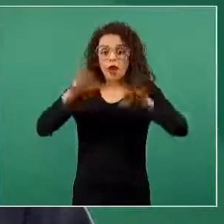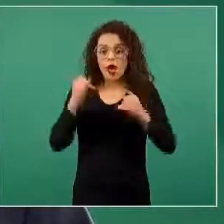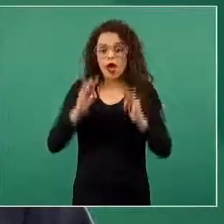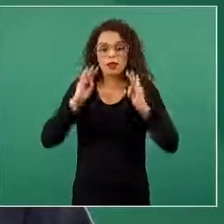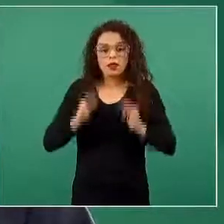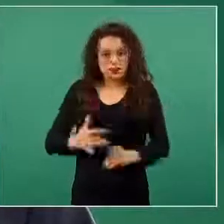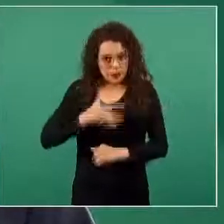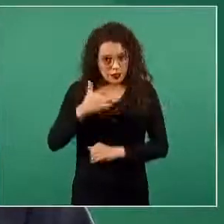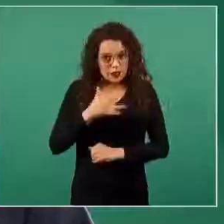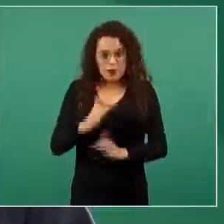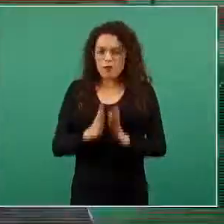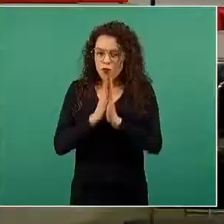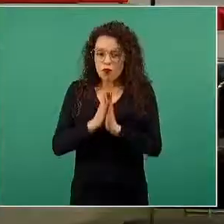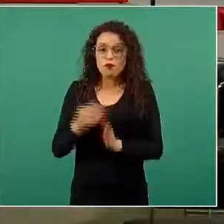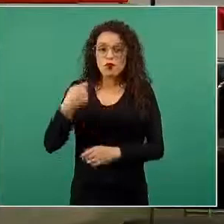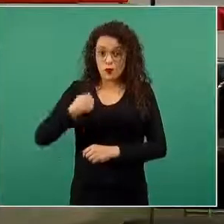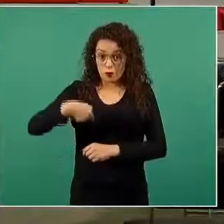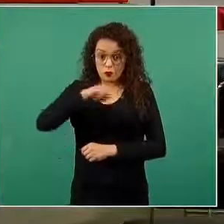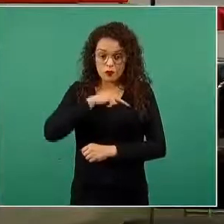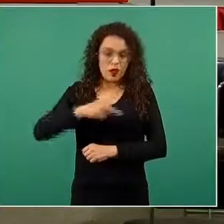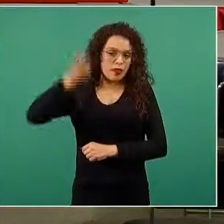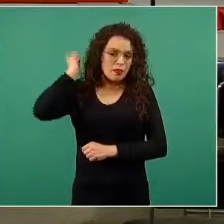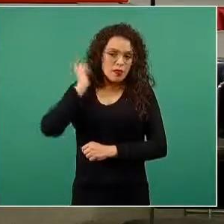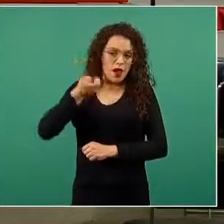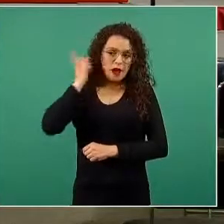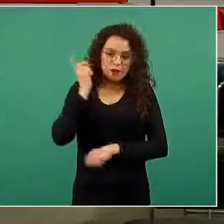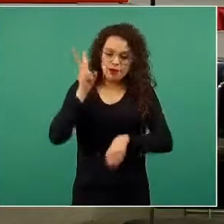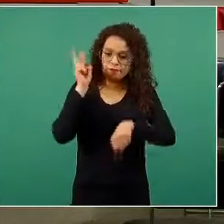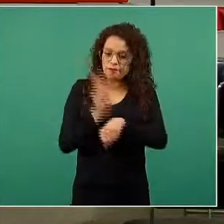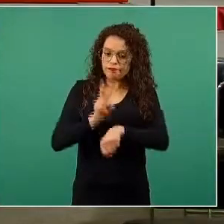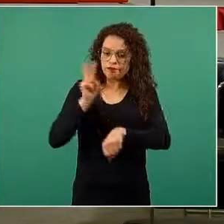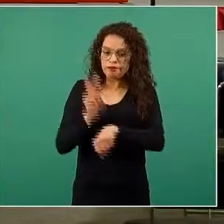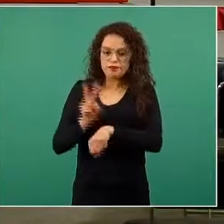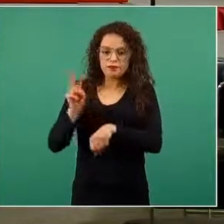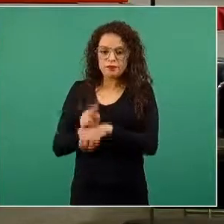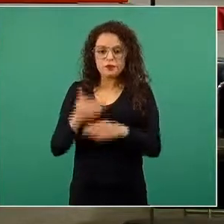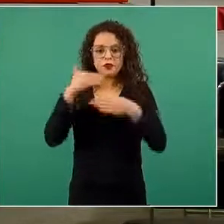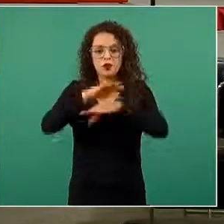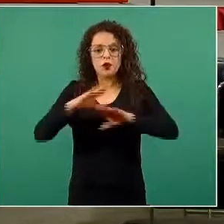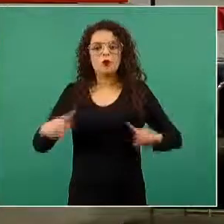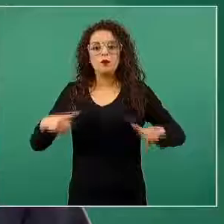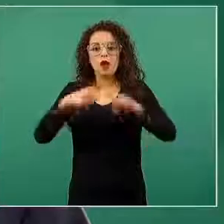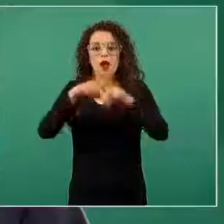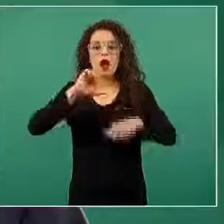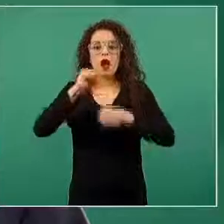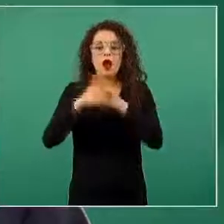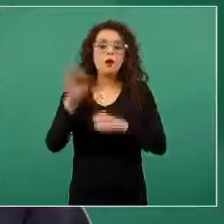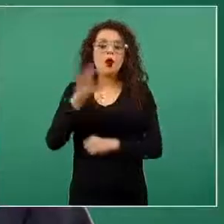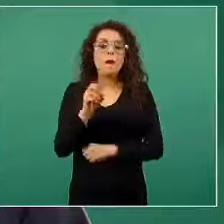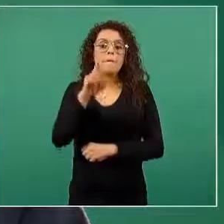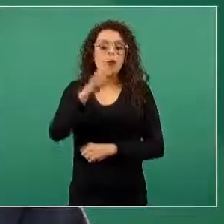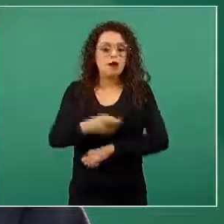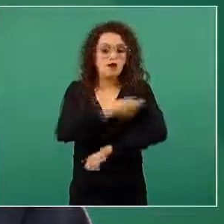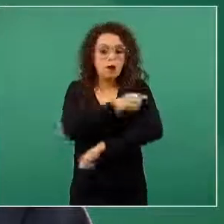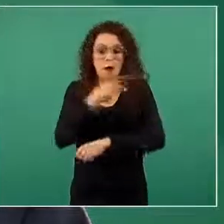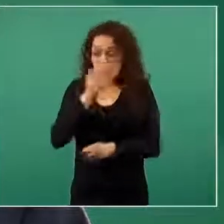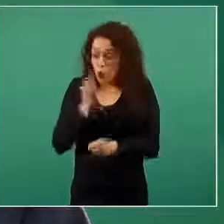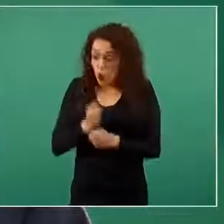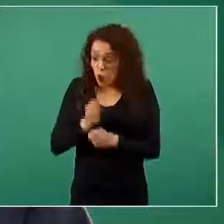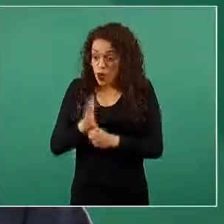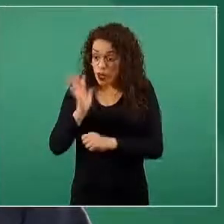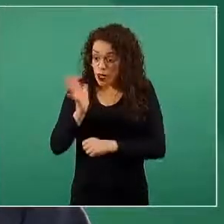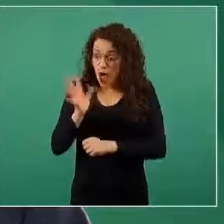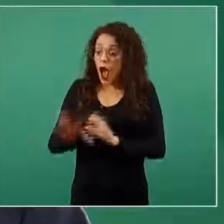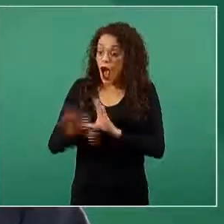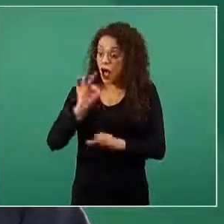Vigilamos estrechamente los eventos secundarios relacionados con las vacunas. Hasta el momento no hemos identificado ninguno que haya